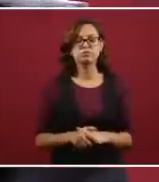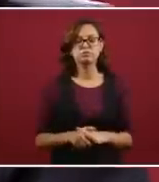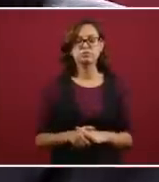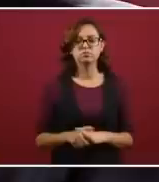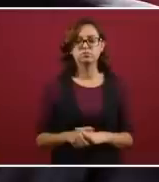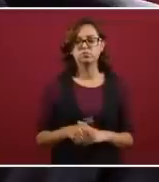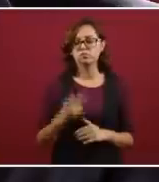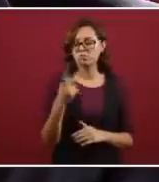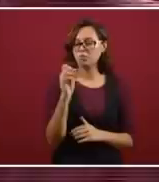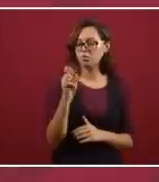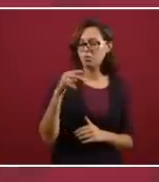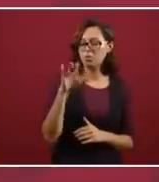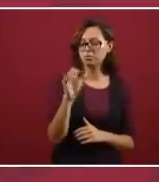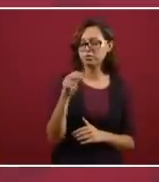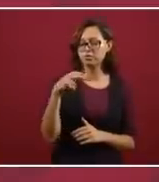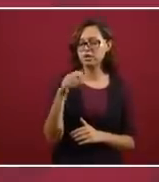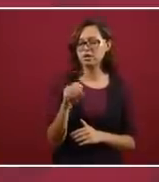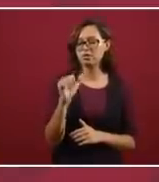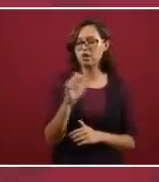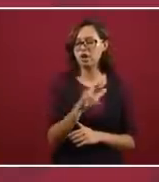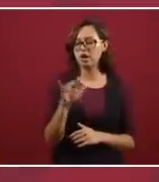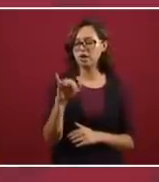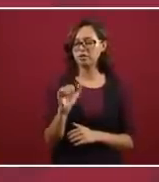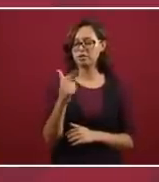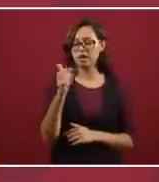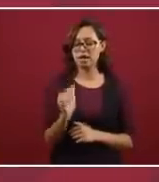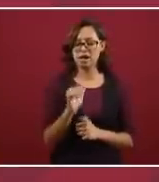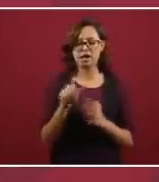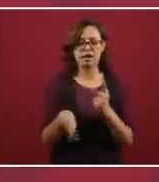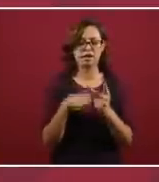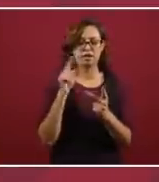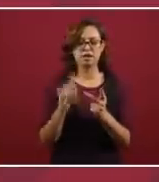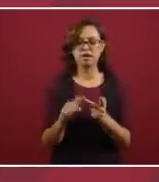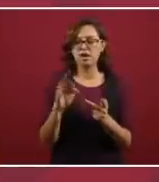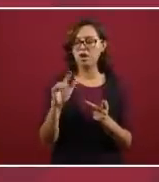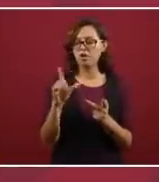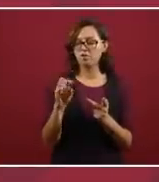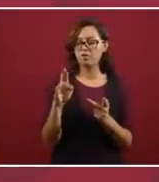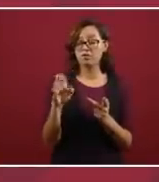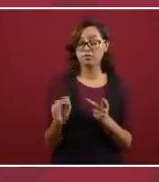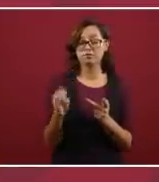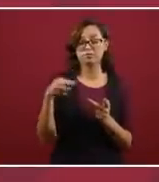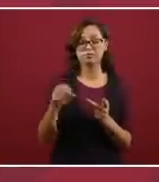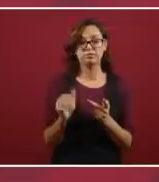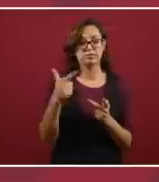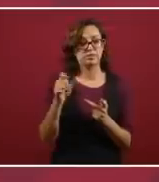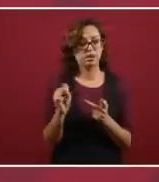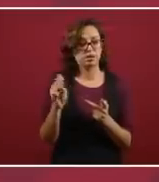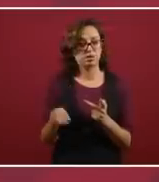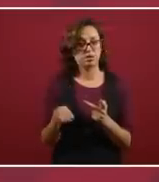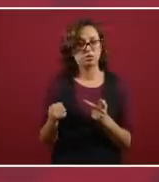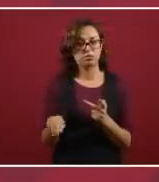Ponciano Arriaga, los Flores Magón,